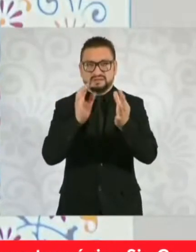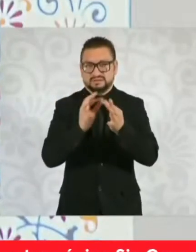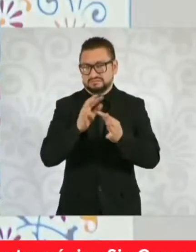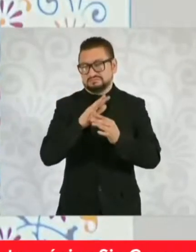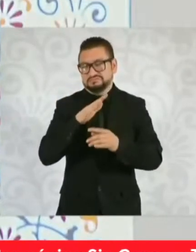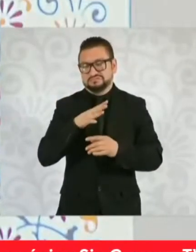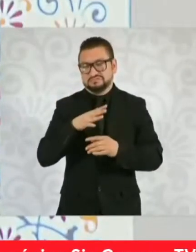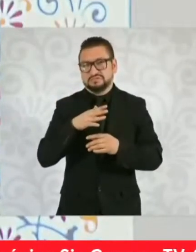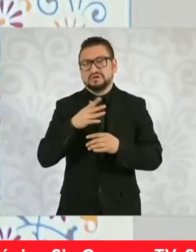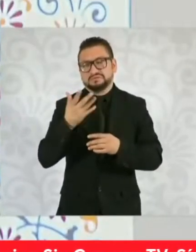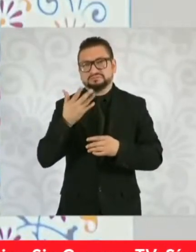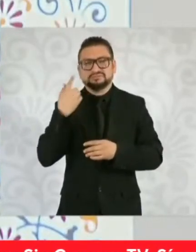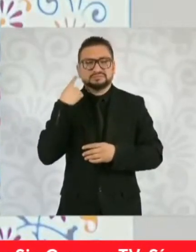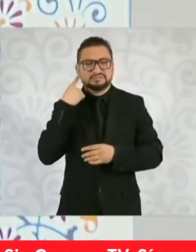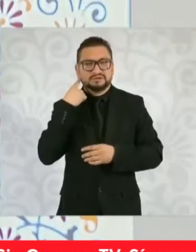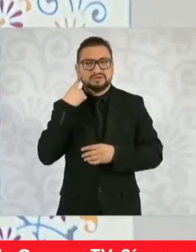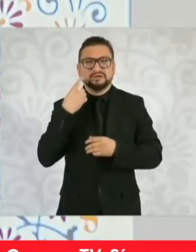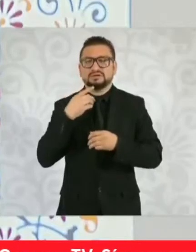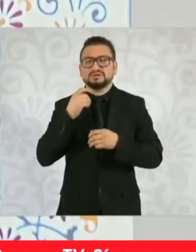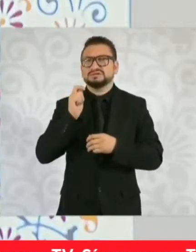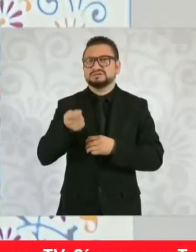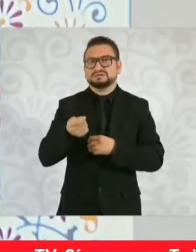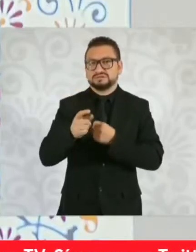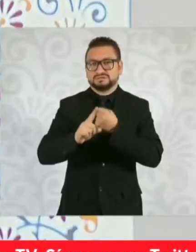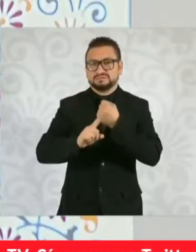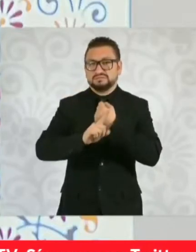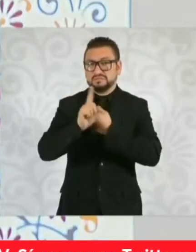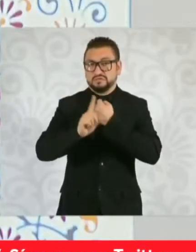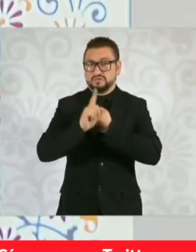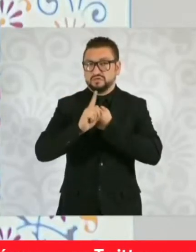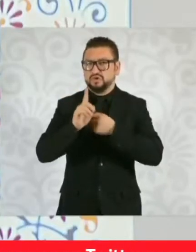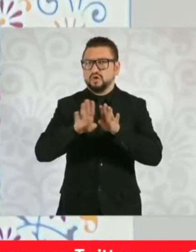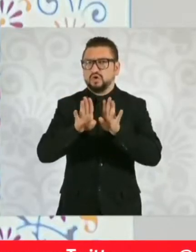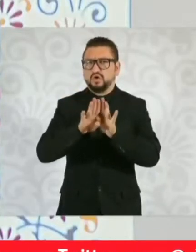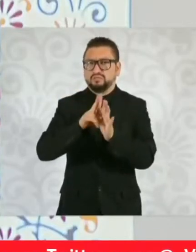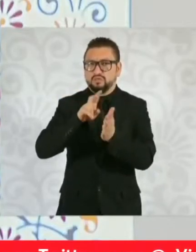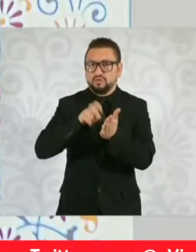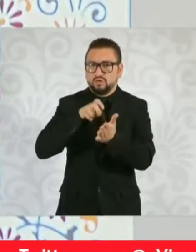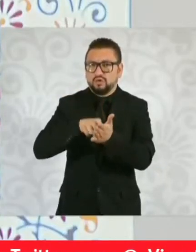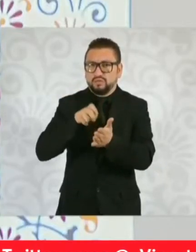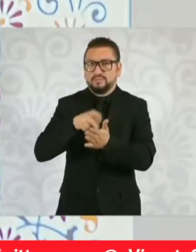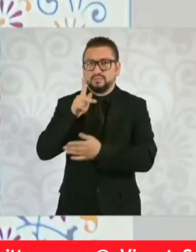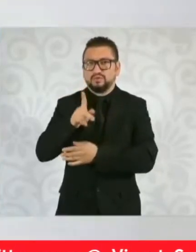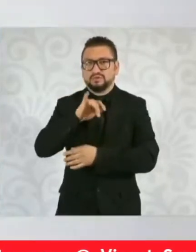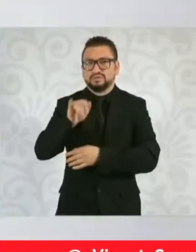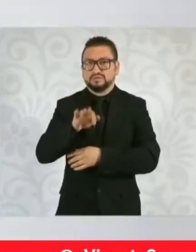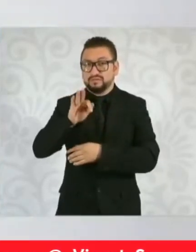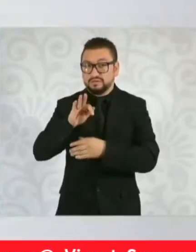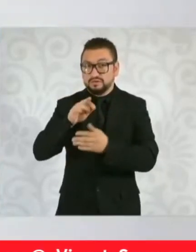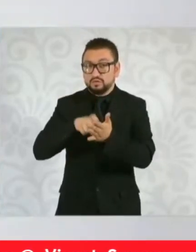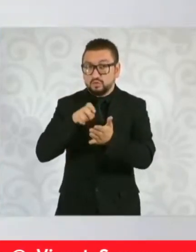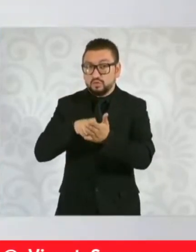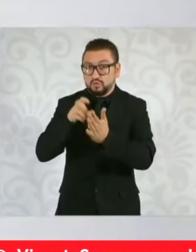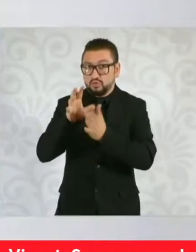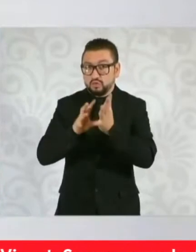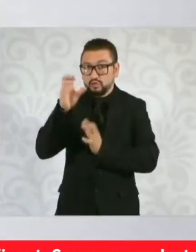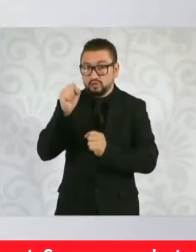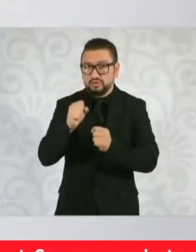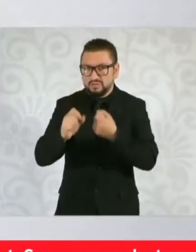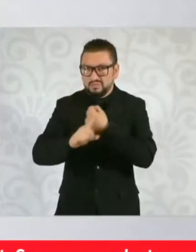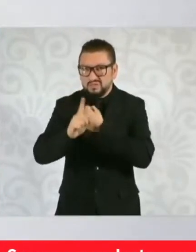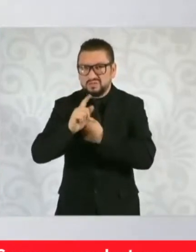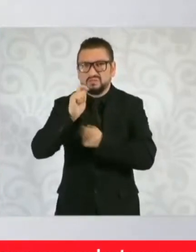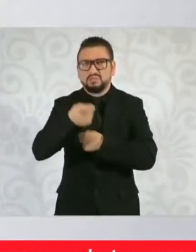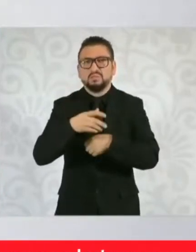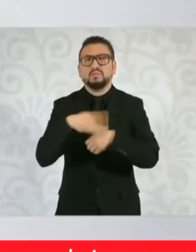días, de si tiene problemas la reforma al Poder Judicial, la reforma constitucional. Se va a explicar por